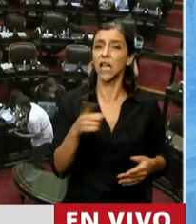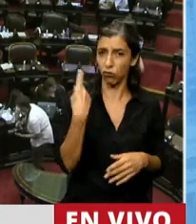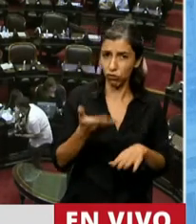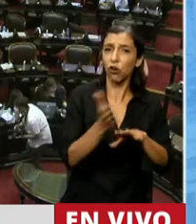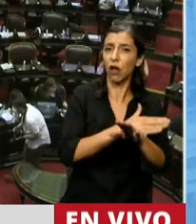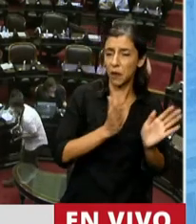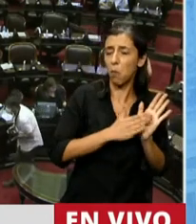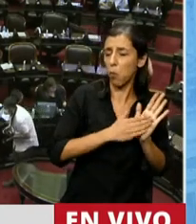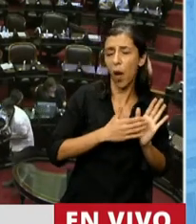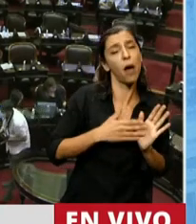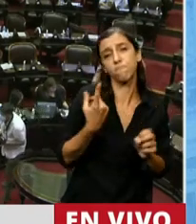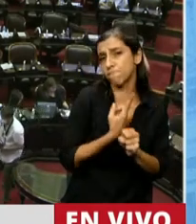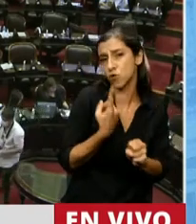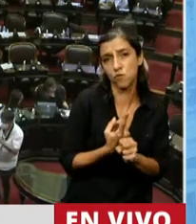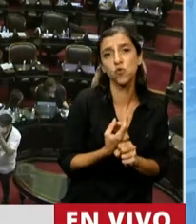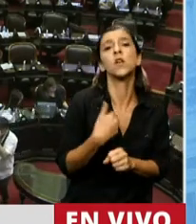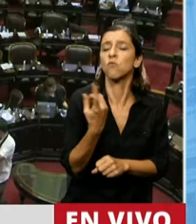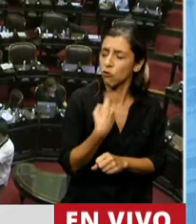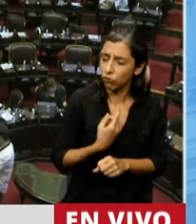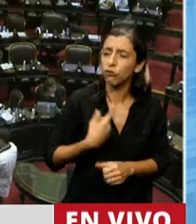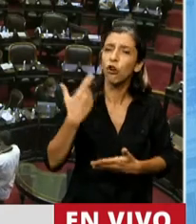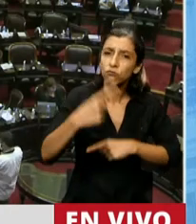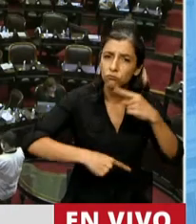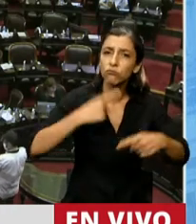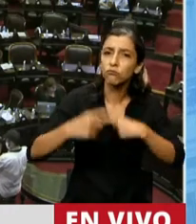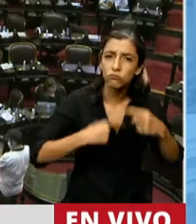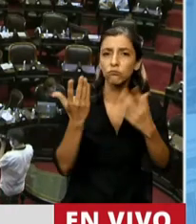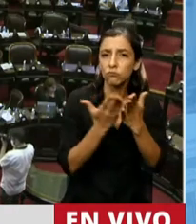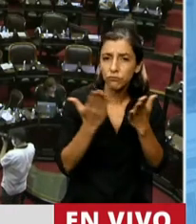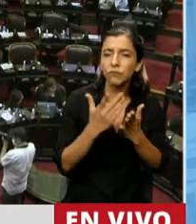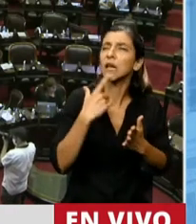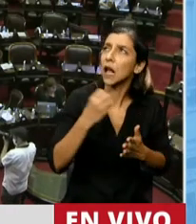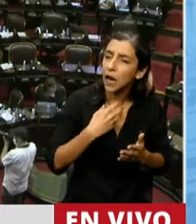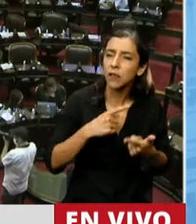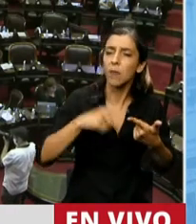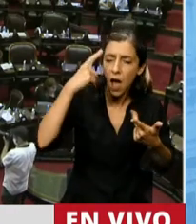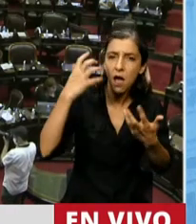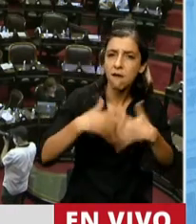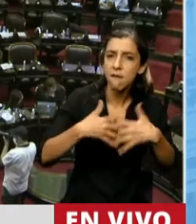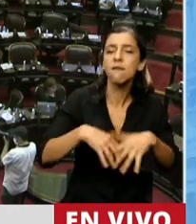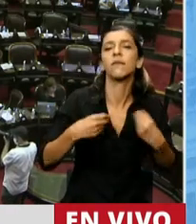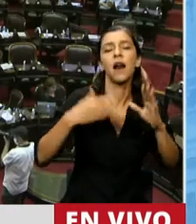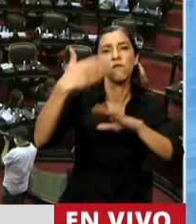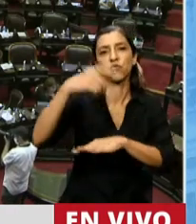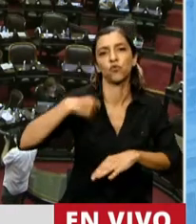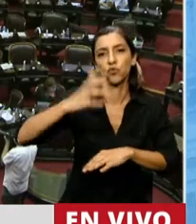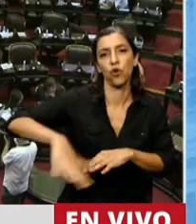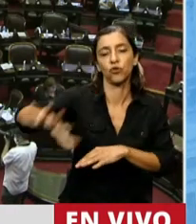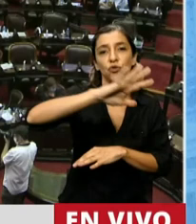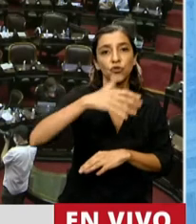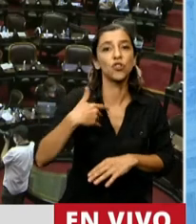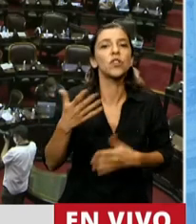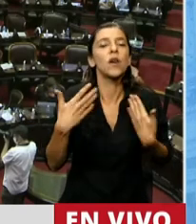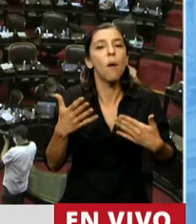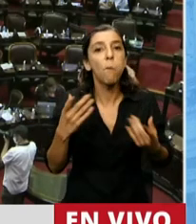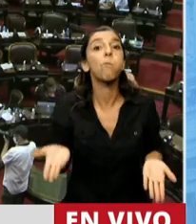saben que vamos a seguir estudiando aprendiendo haciendo autocrítica para que la sociedad pueda en alguna medida encontrar un dique